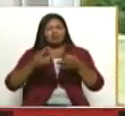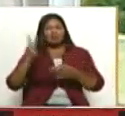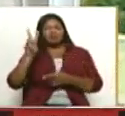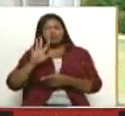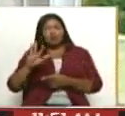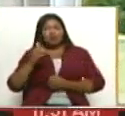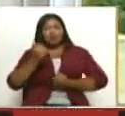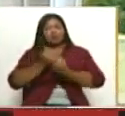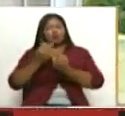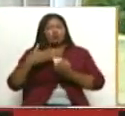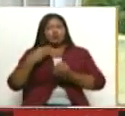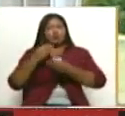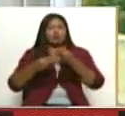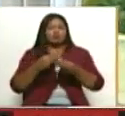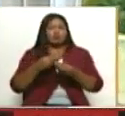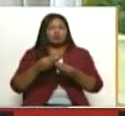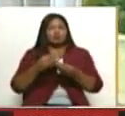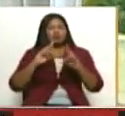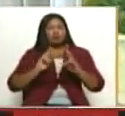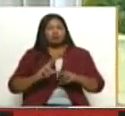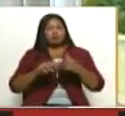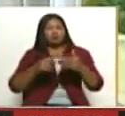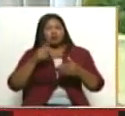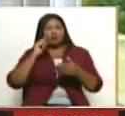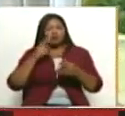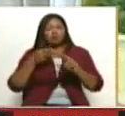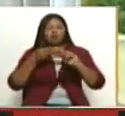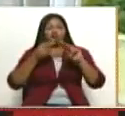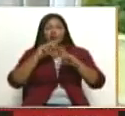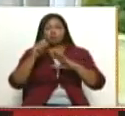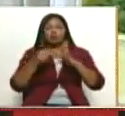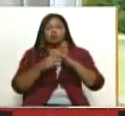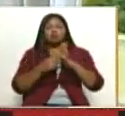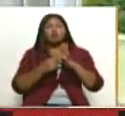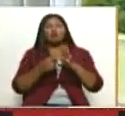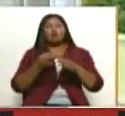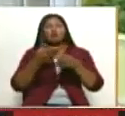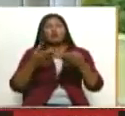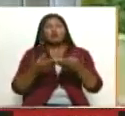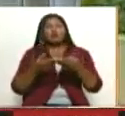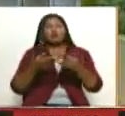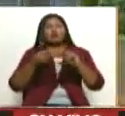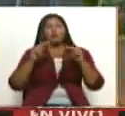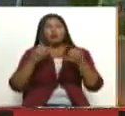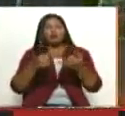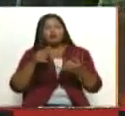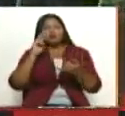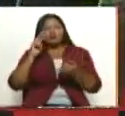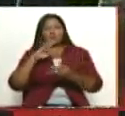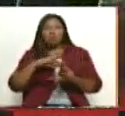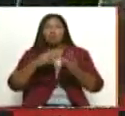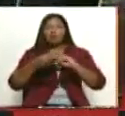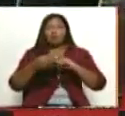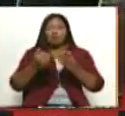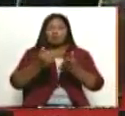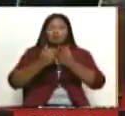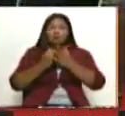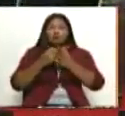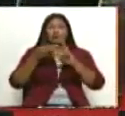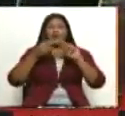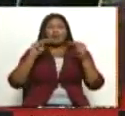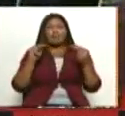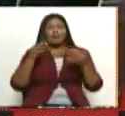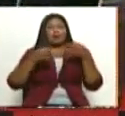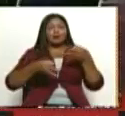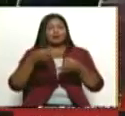todas sus posibilidades sin descanso la política de paz total del gobierno de Gustavo Petro y todas las medidas que se puedan adoptar en favor de la paz y de